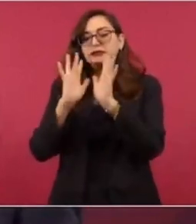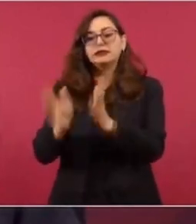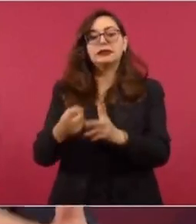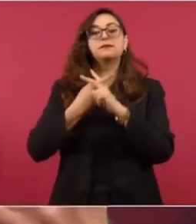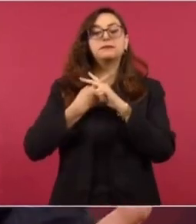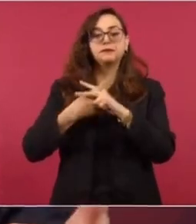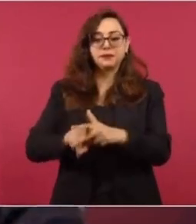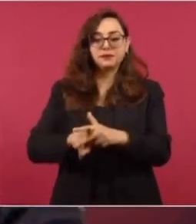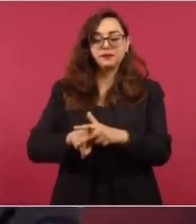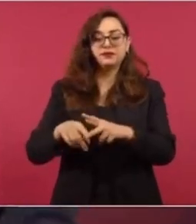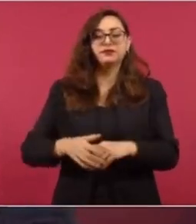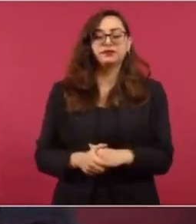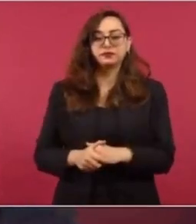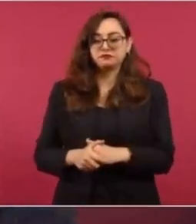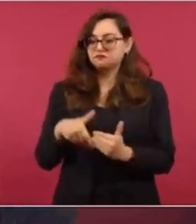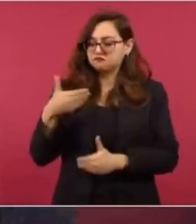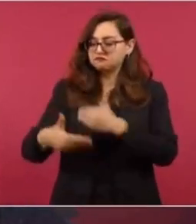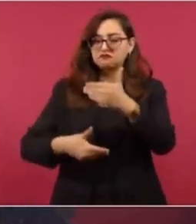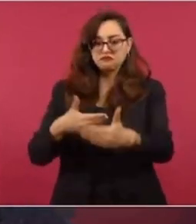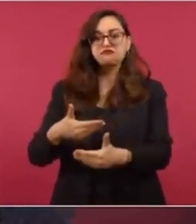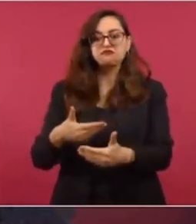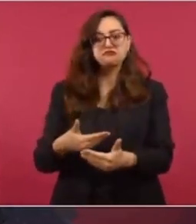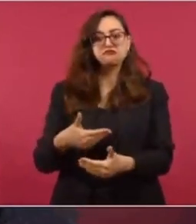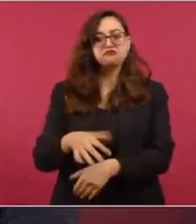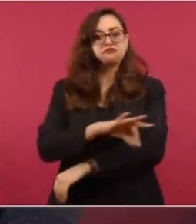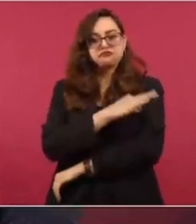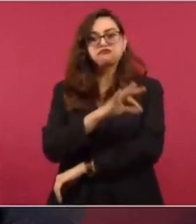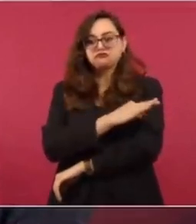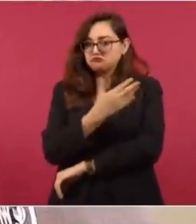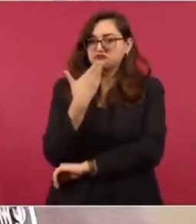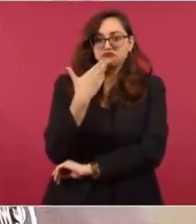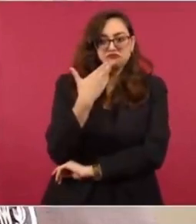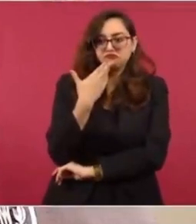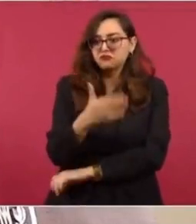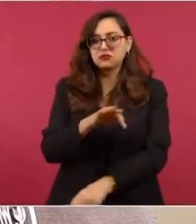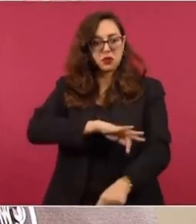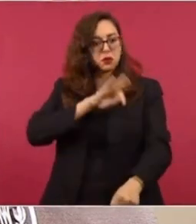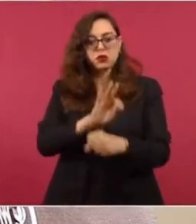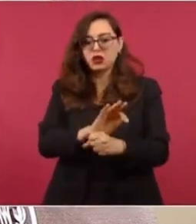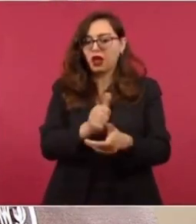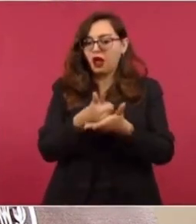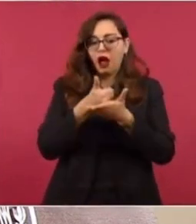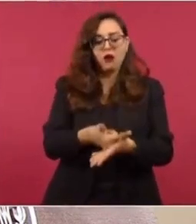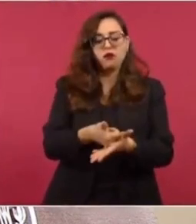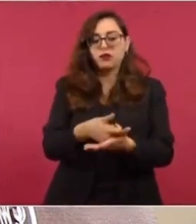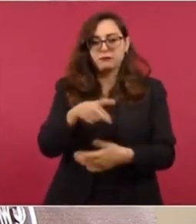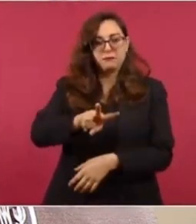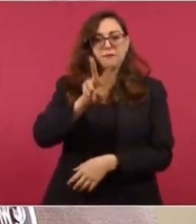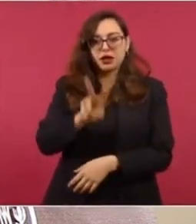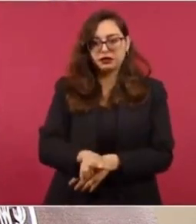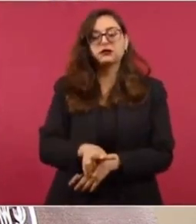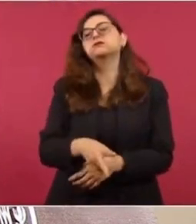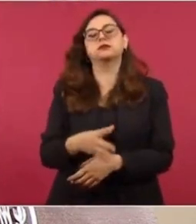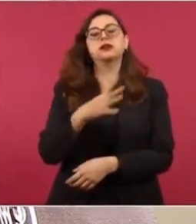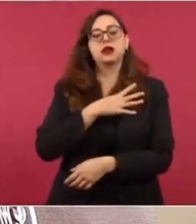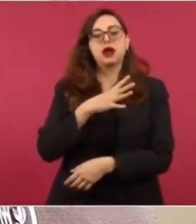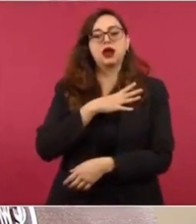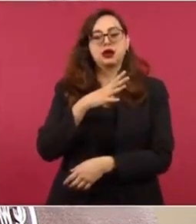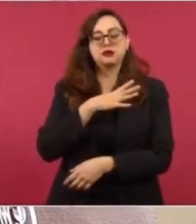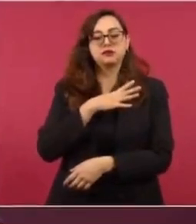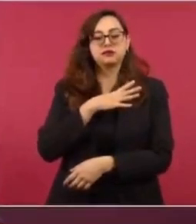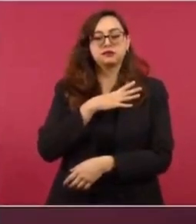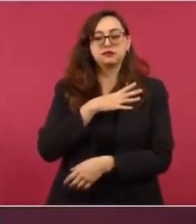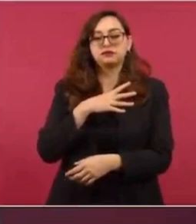humanos. Presentó evidencia de ser una vacuna muy competente, muy capaz de generar protección, inmunidad, y tiene